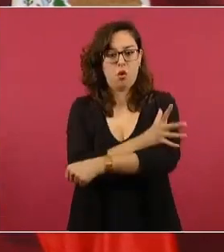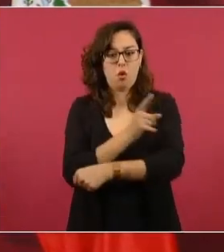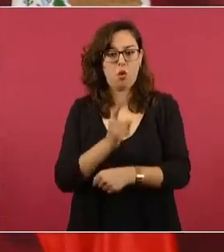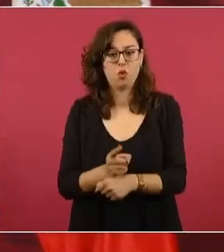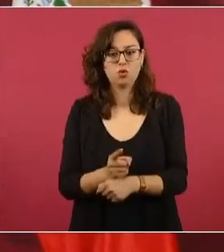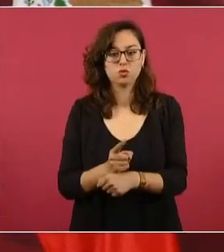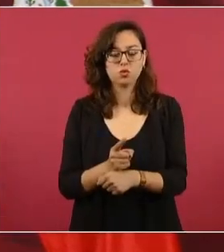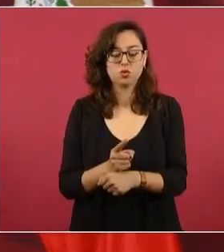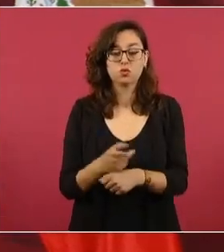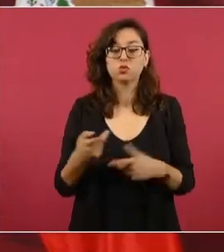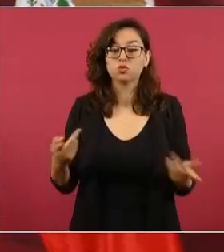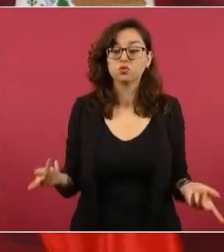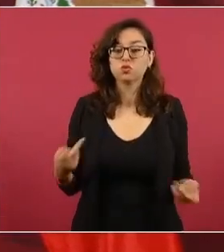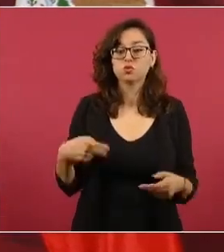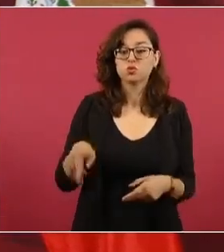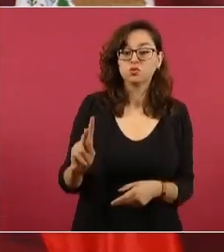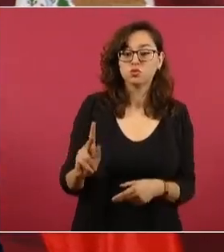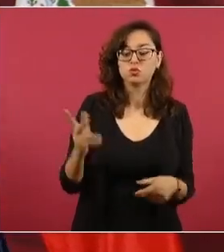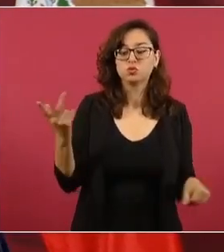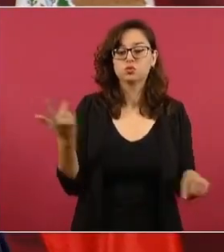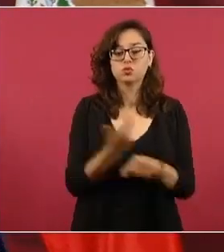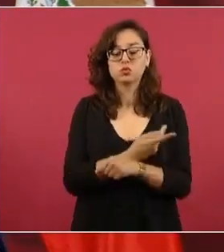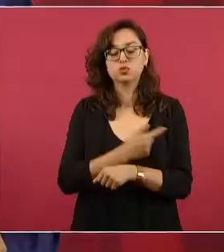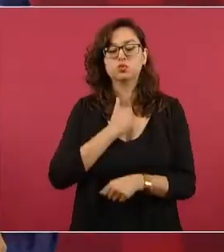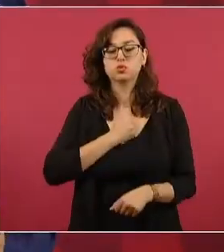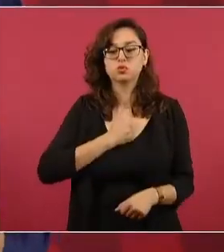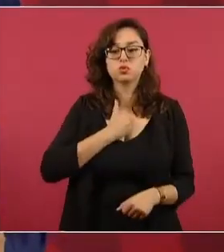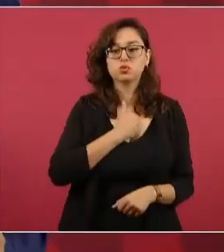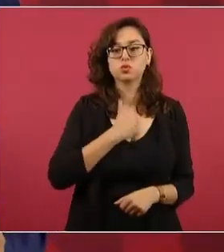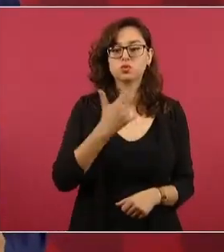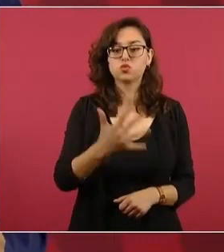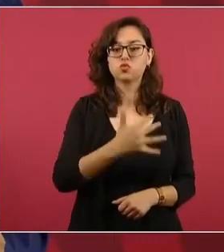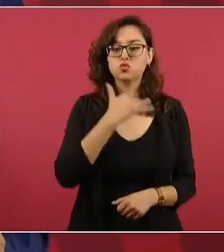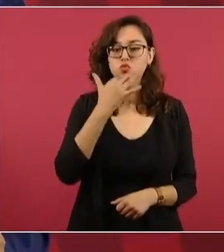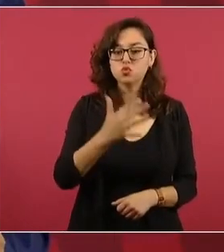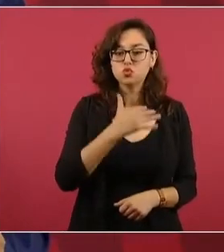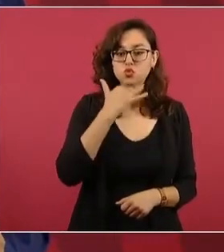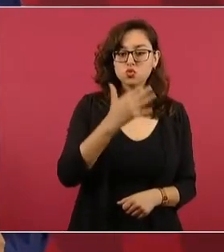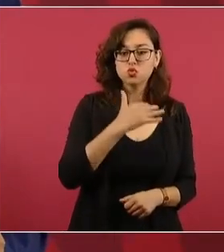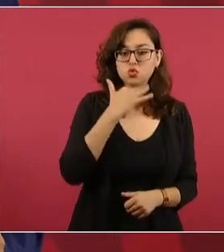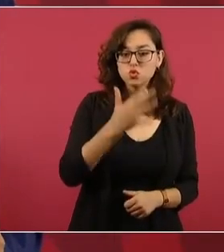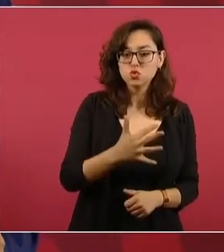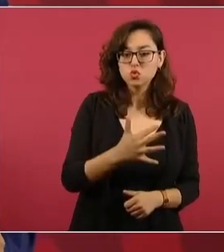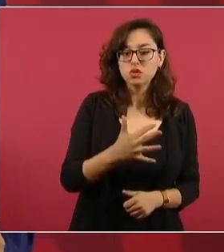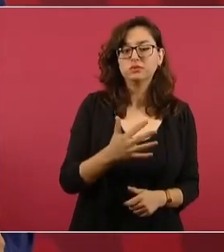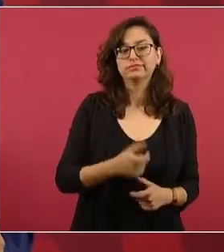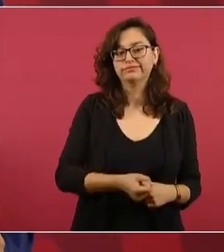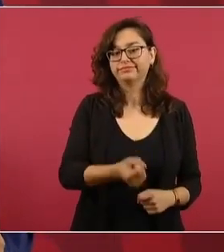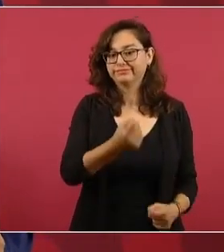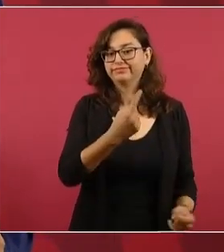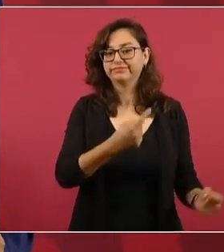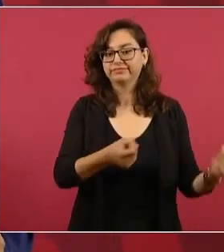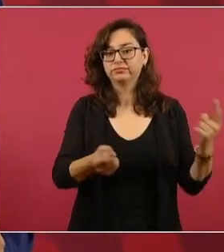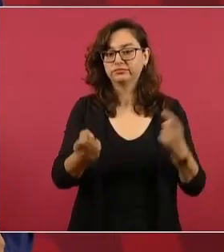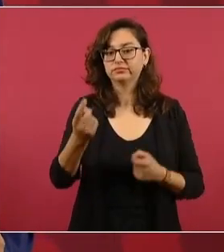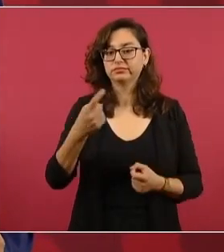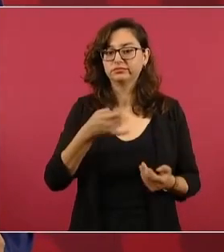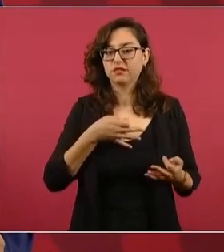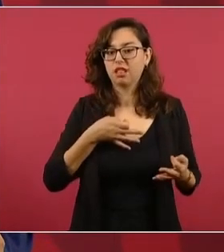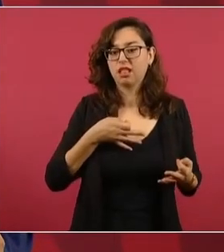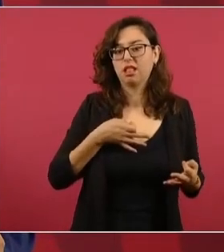Pero la corrupción, en algunos casos, sí afecta.